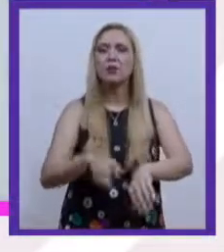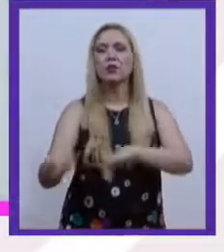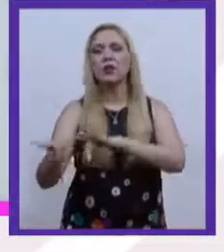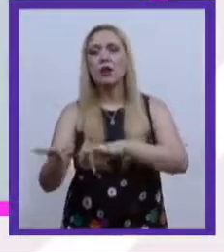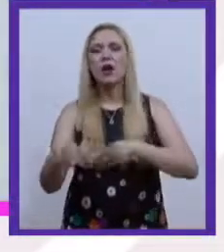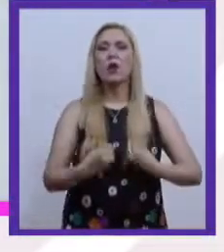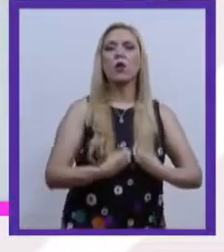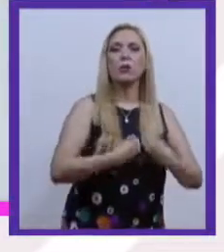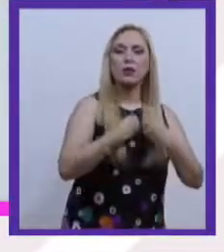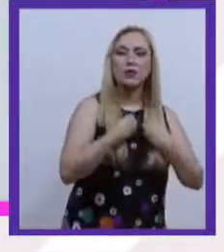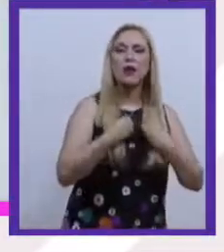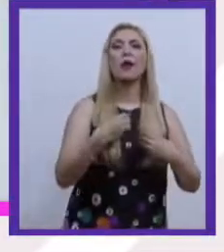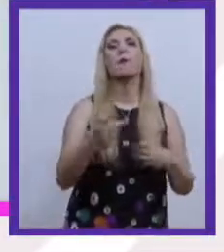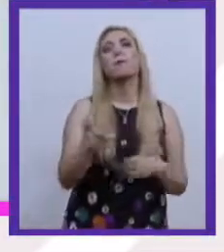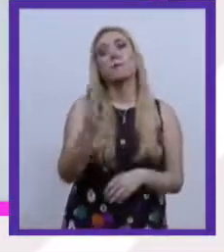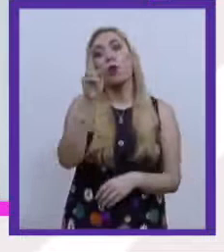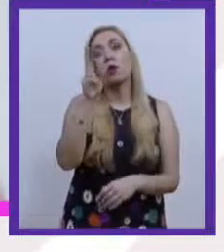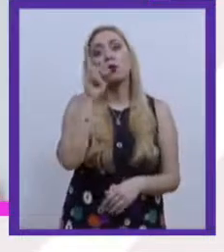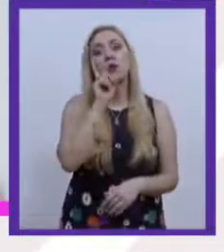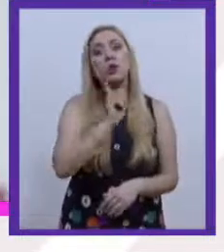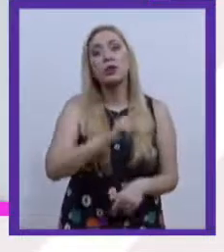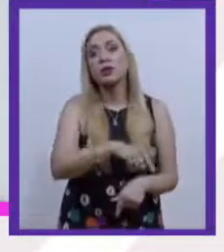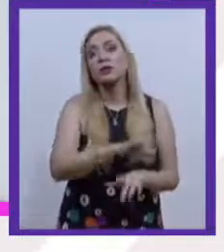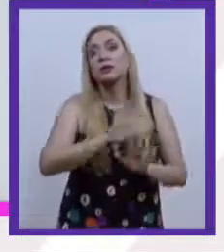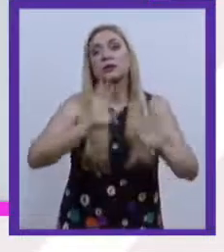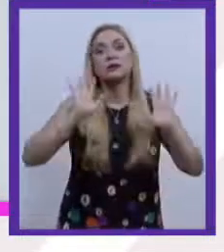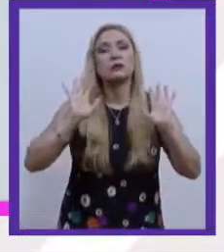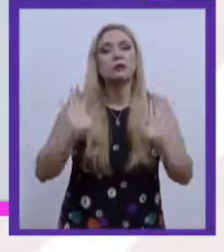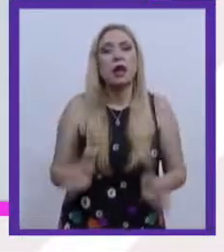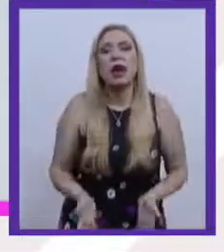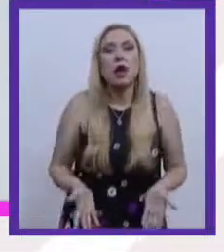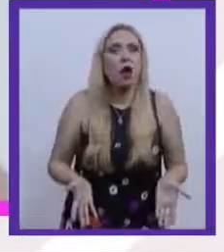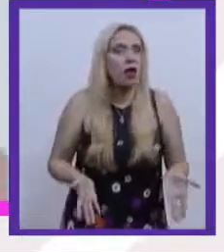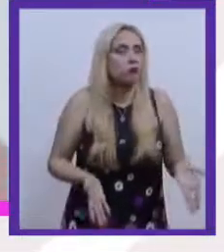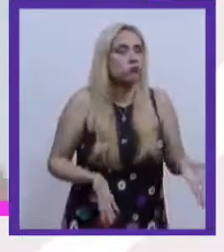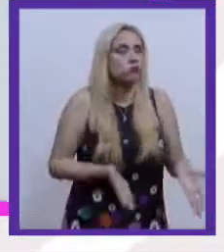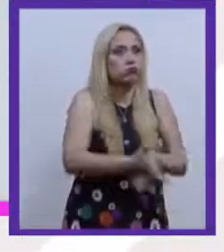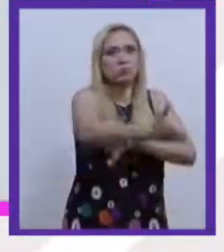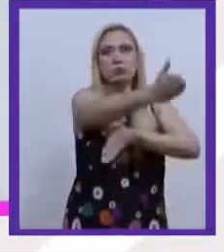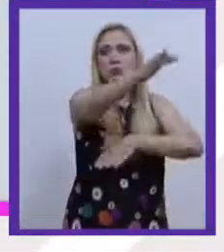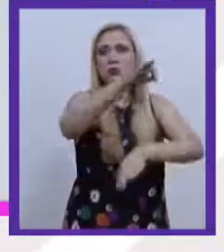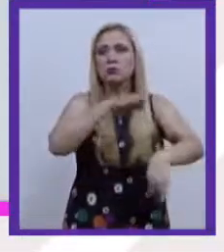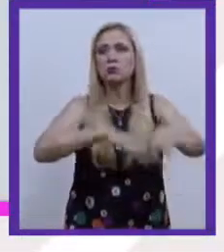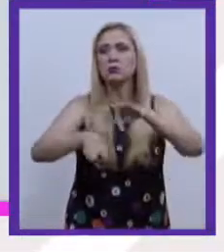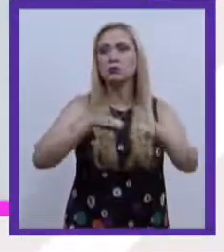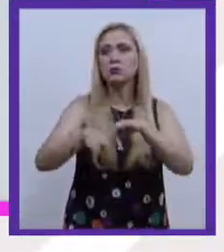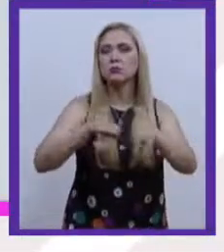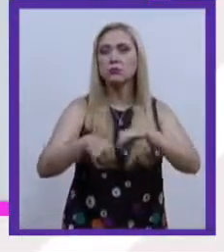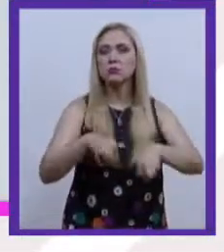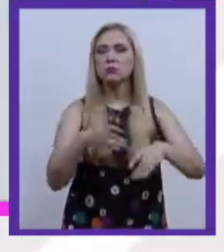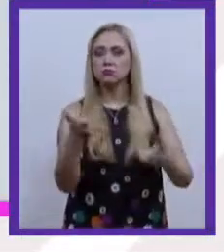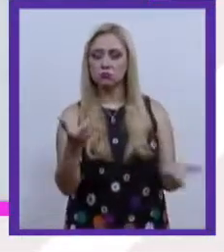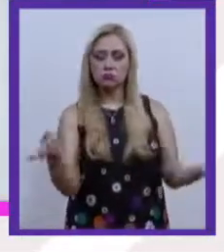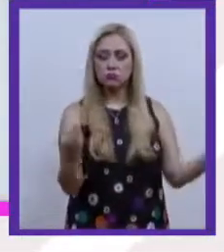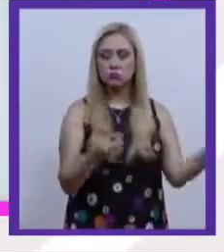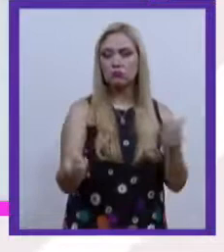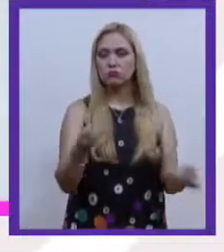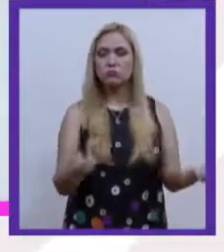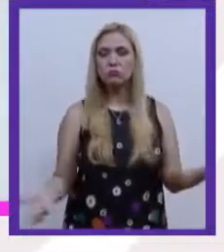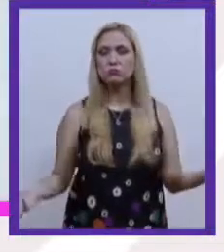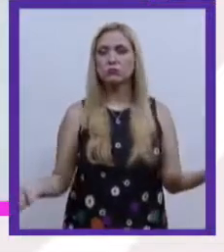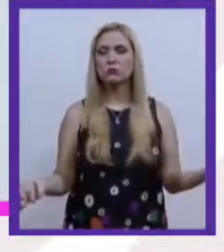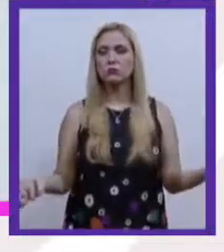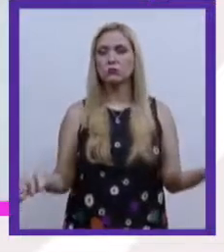trabajo, precisamente porque las mujeres ya estamos en la vida pública, ¿no? Ya estamos en la vida económica, ya estamos en la